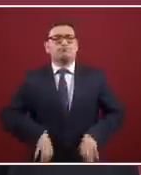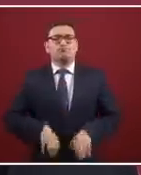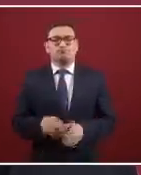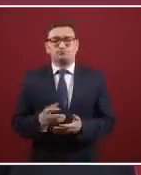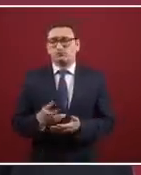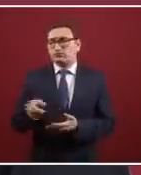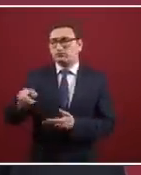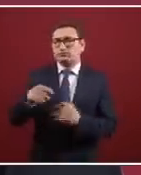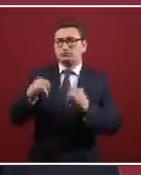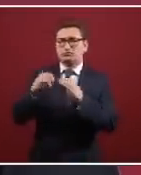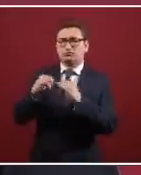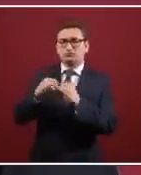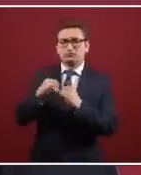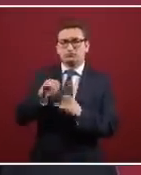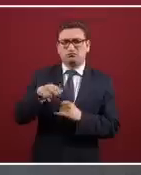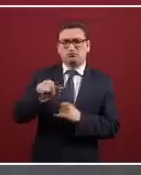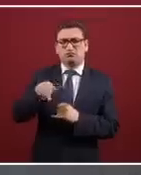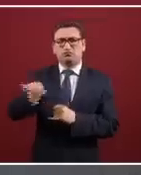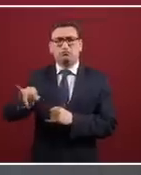de la Transparencia